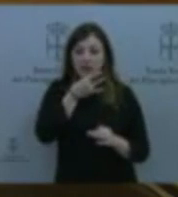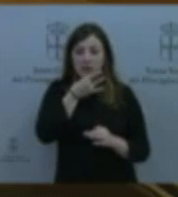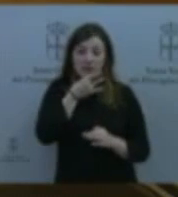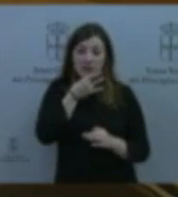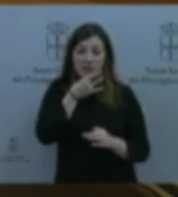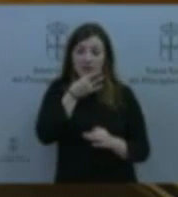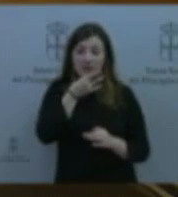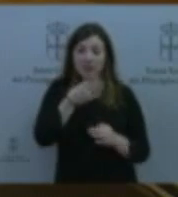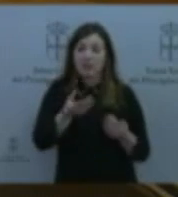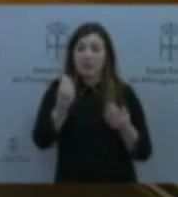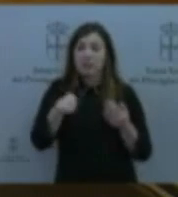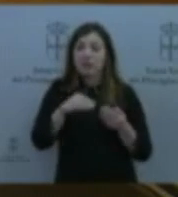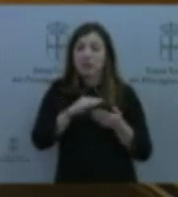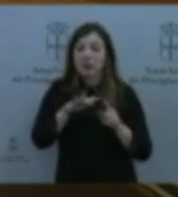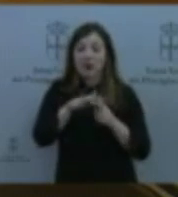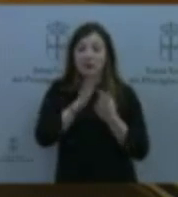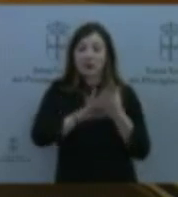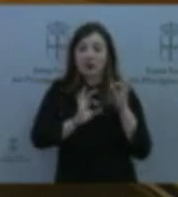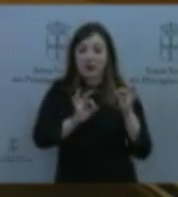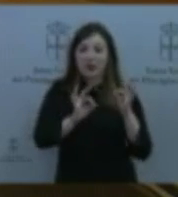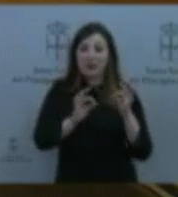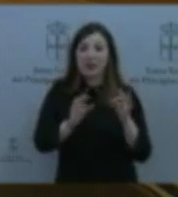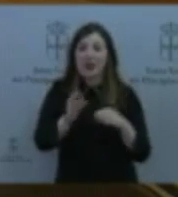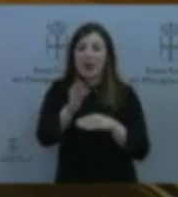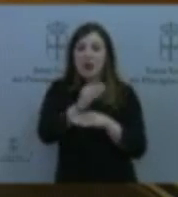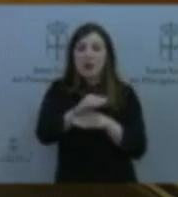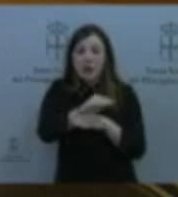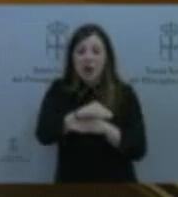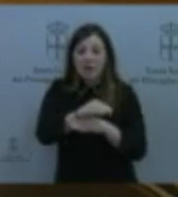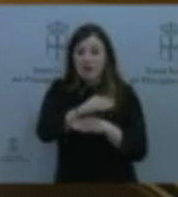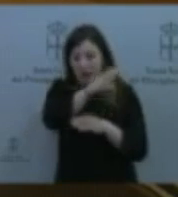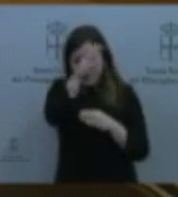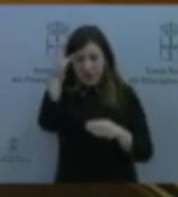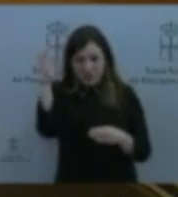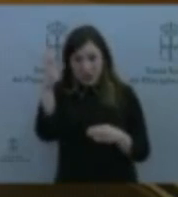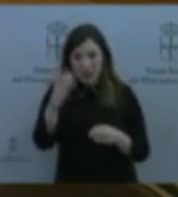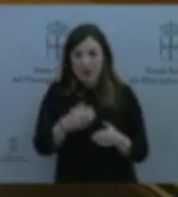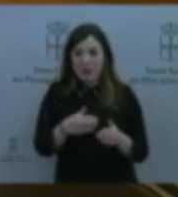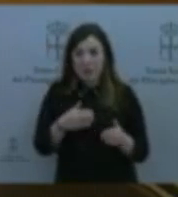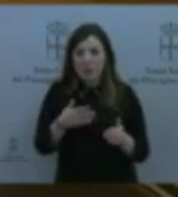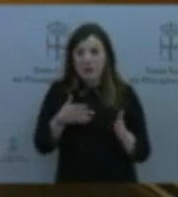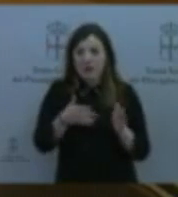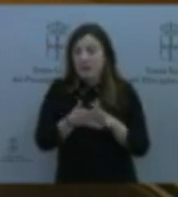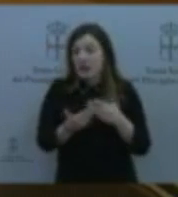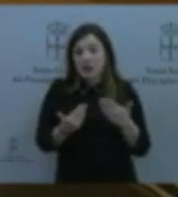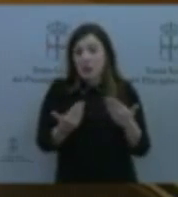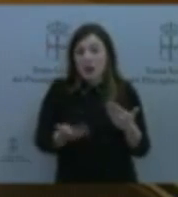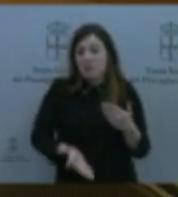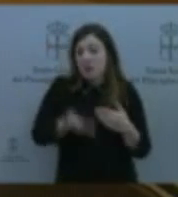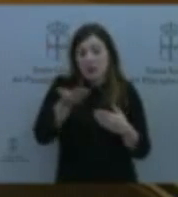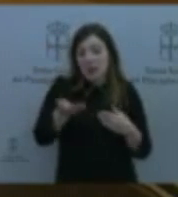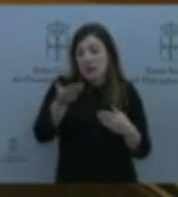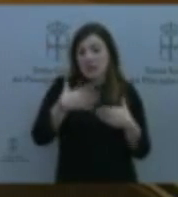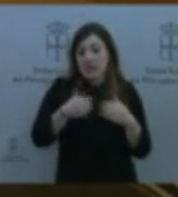cuidados de enfermería, pues son les manes de la nuestra sanidad y sin ellas, sin esos manes, porque además